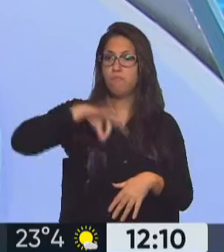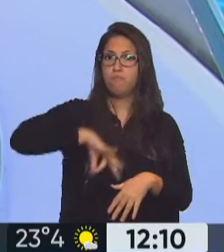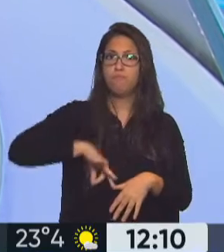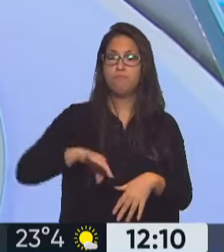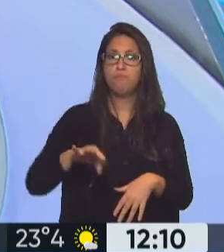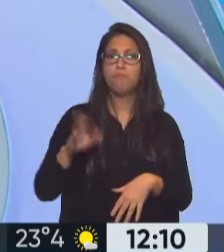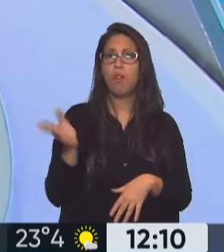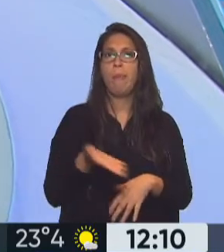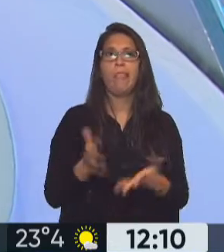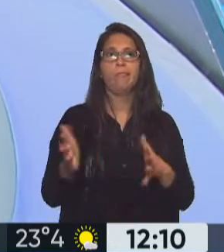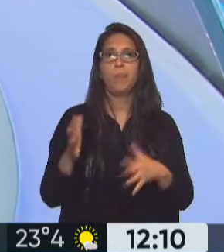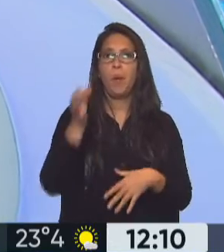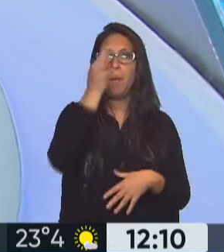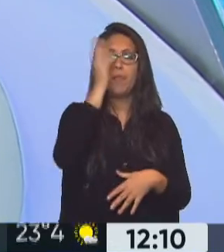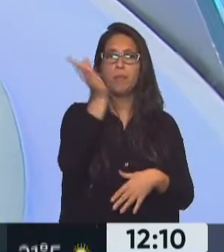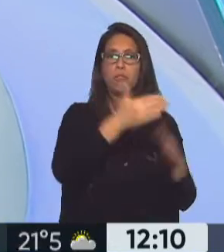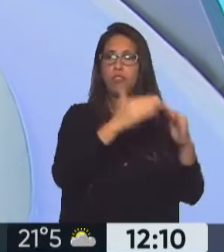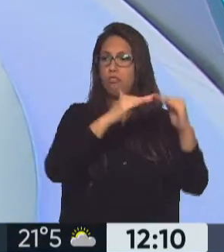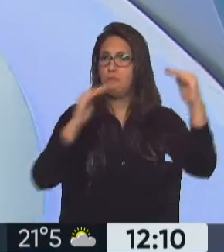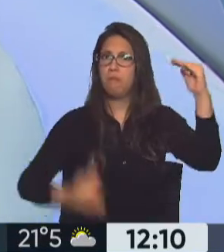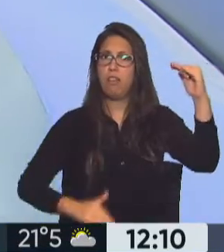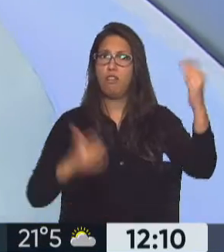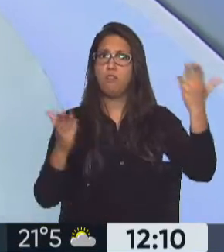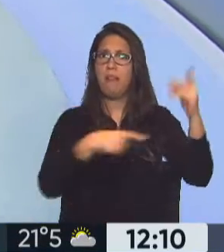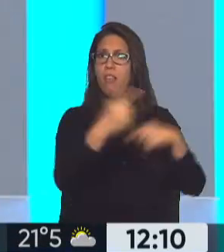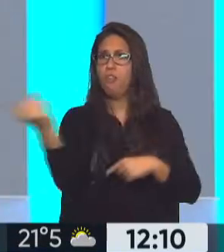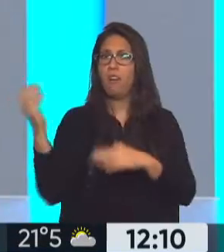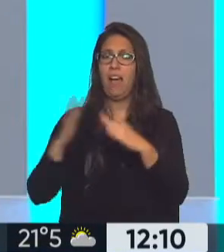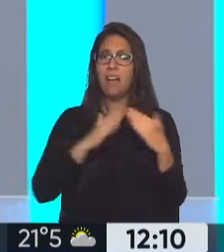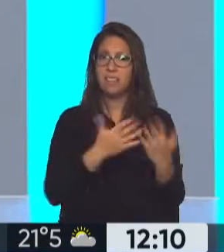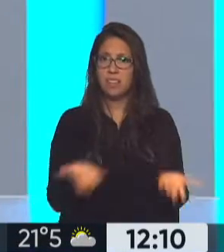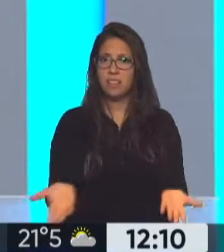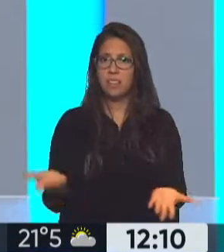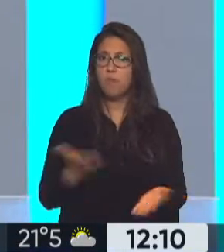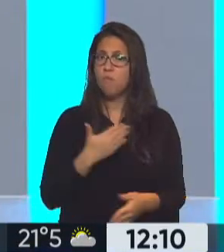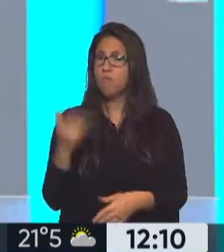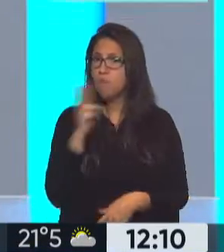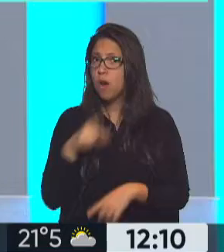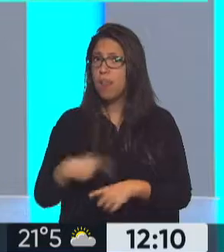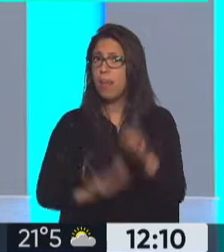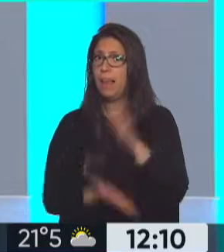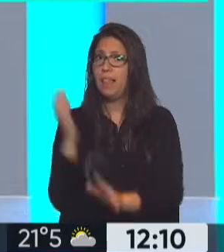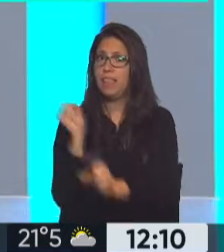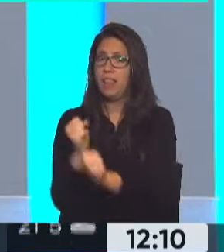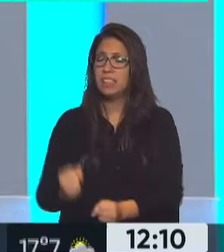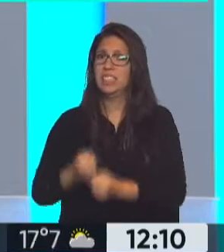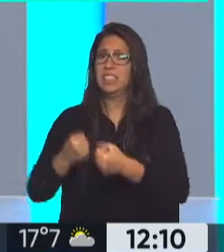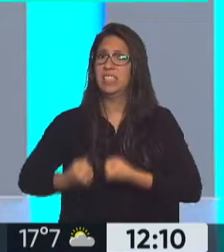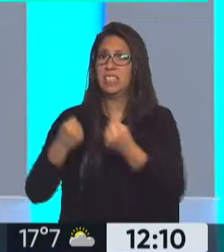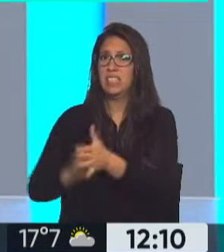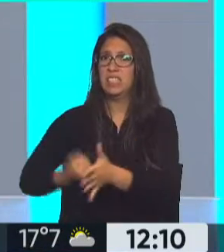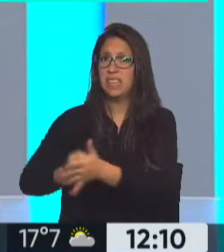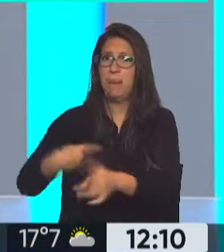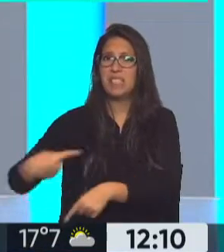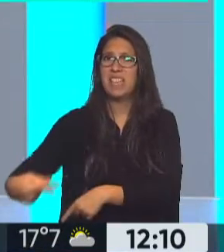un 20% inferior al de los demás hogares. Las mujeres que están a cargo de estos hogares tienen que salir a trabajar con mucha más frecuencia que las demás